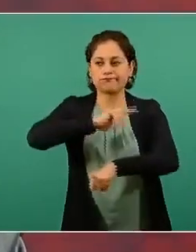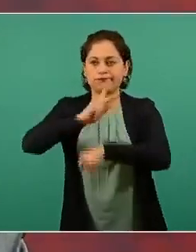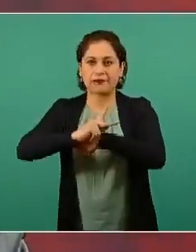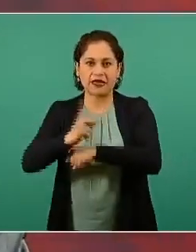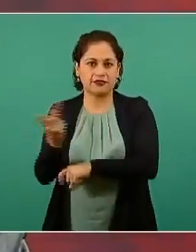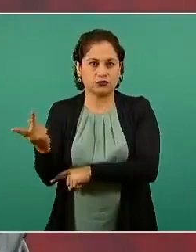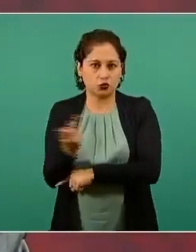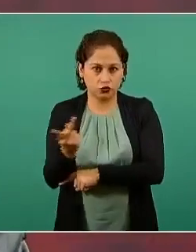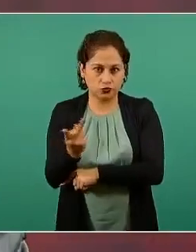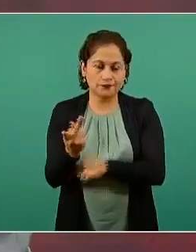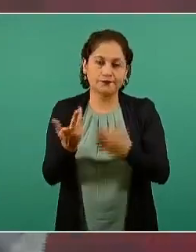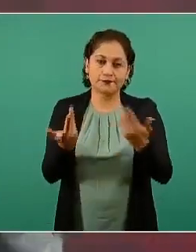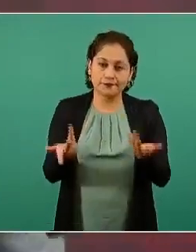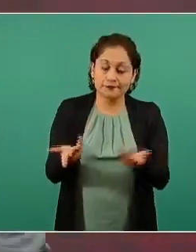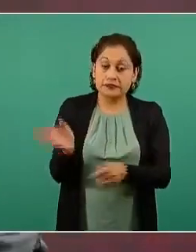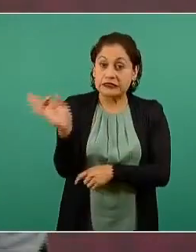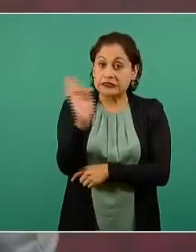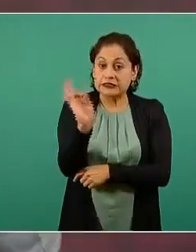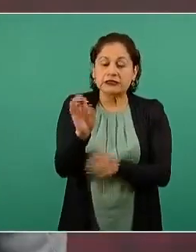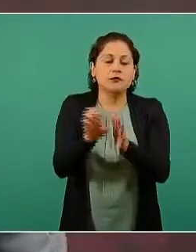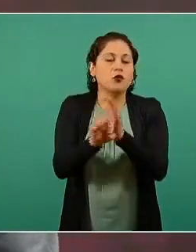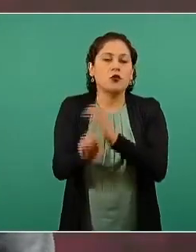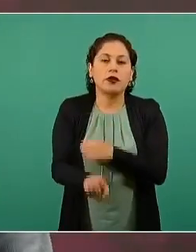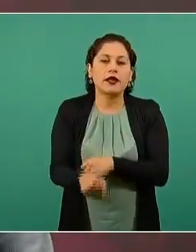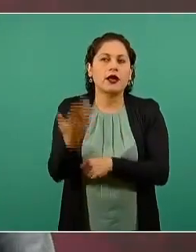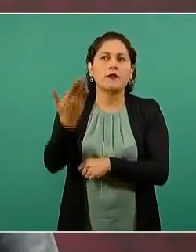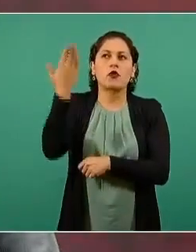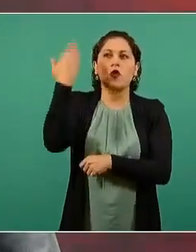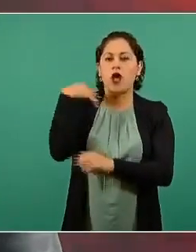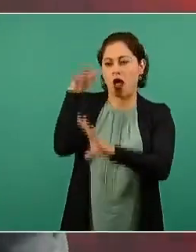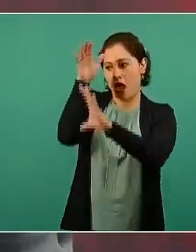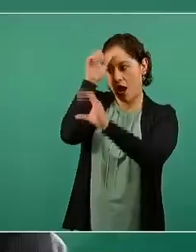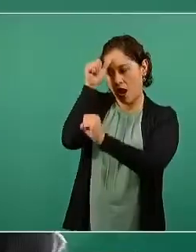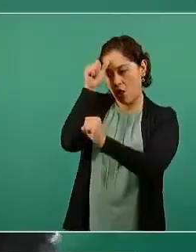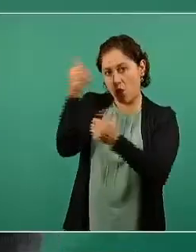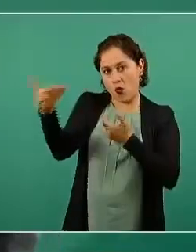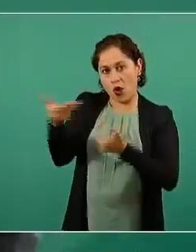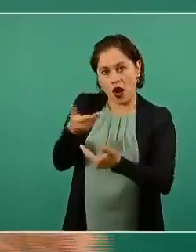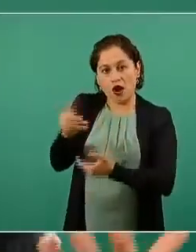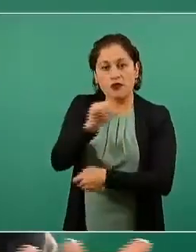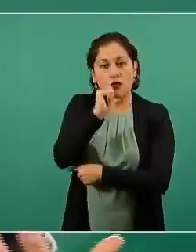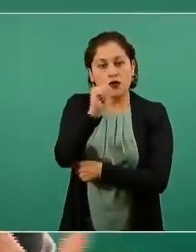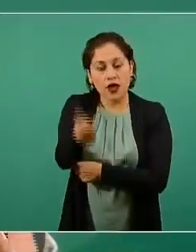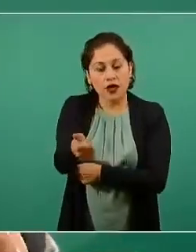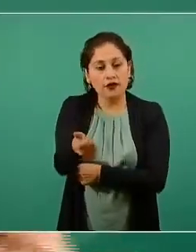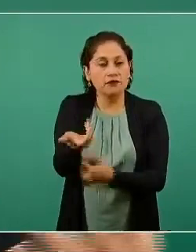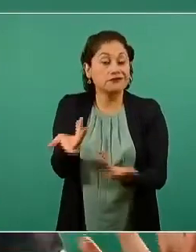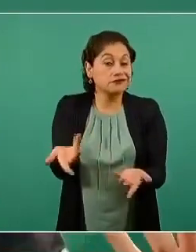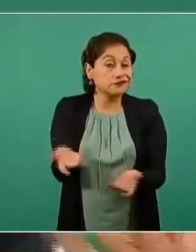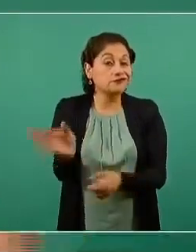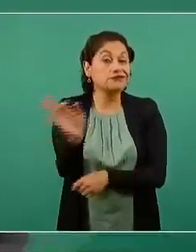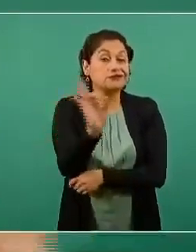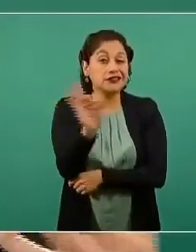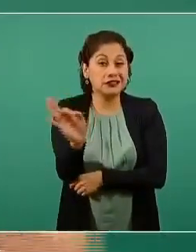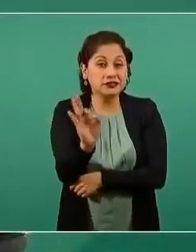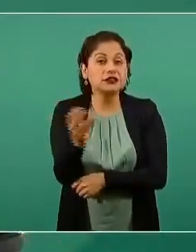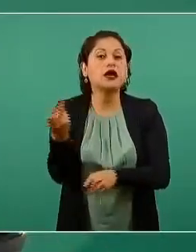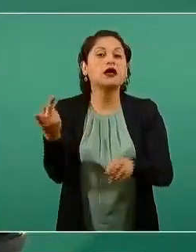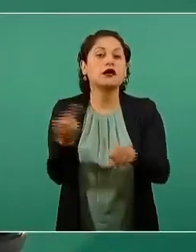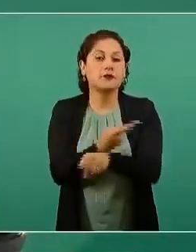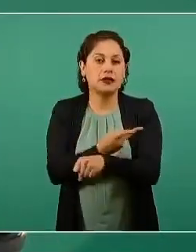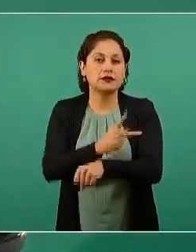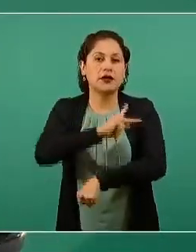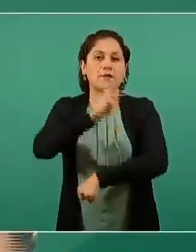haberse concretado este tipo de ambiente estratégico de cooperación, lo que suele ocurrir es que las naciones entran